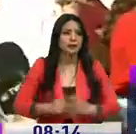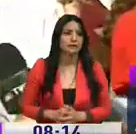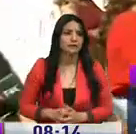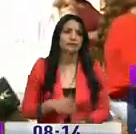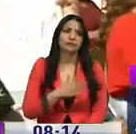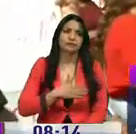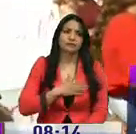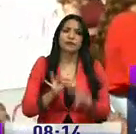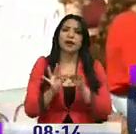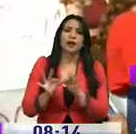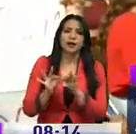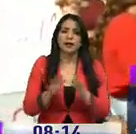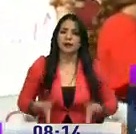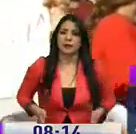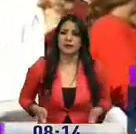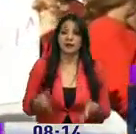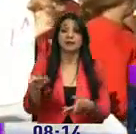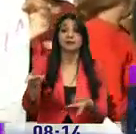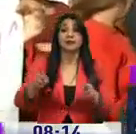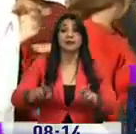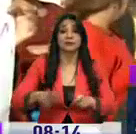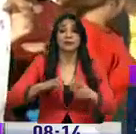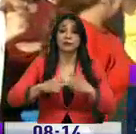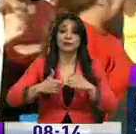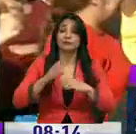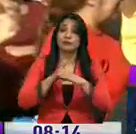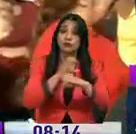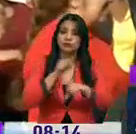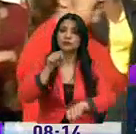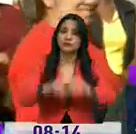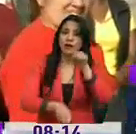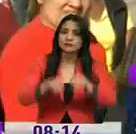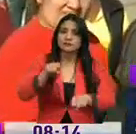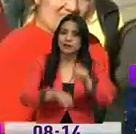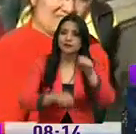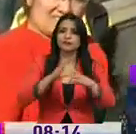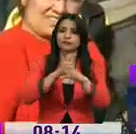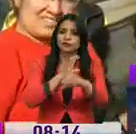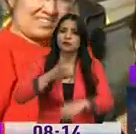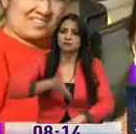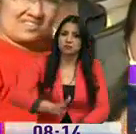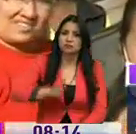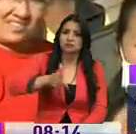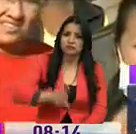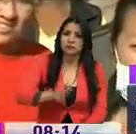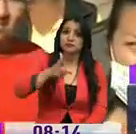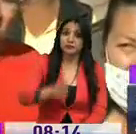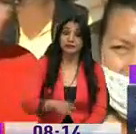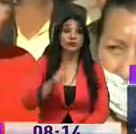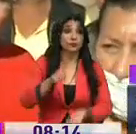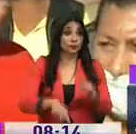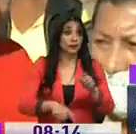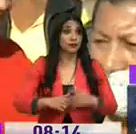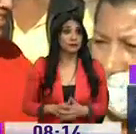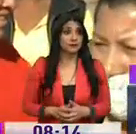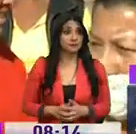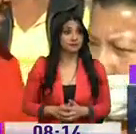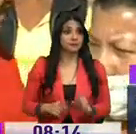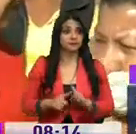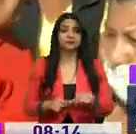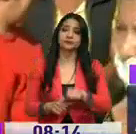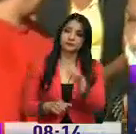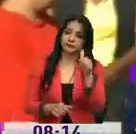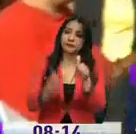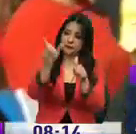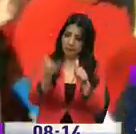favor arreglen la vía, porque ellos también sufren problemas y tienen daños en sus vehículos, en sus unidades también. Pero vamos a hablar entonces con otro de